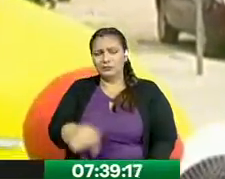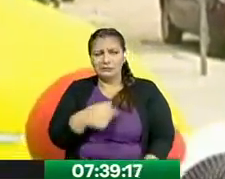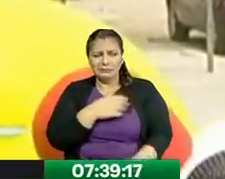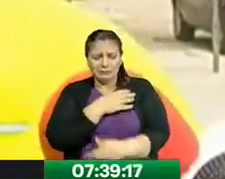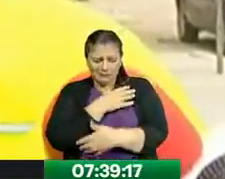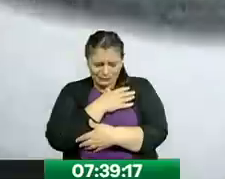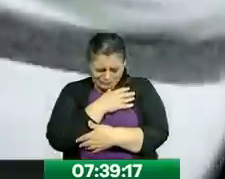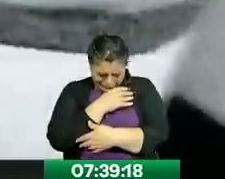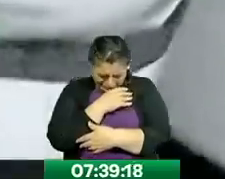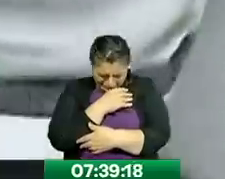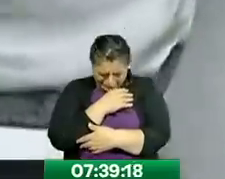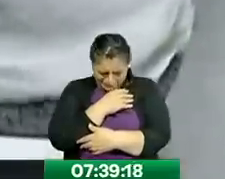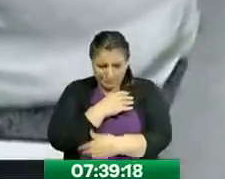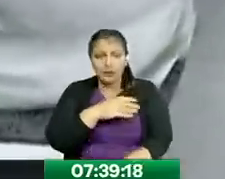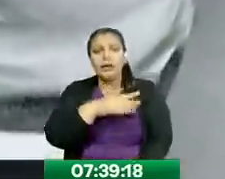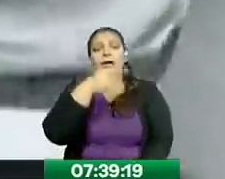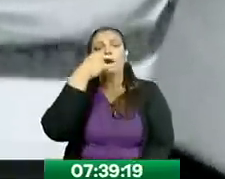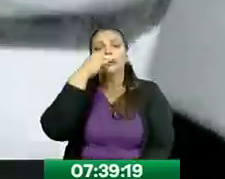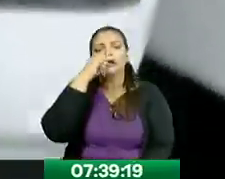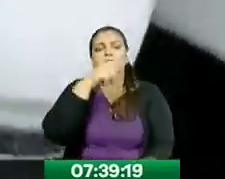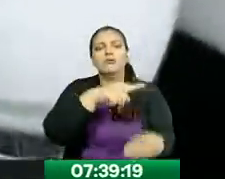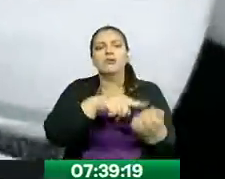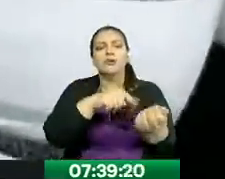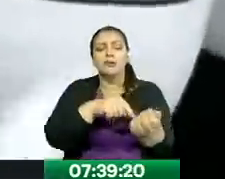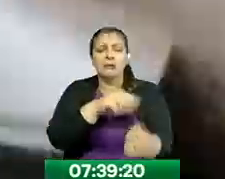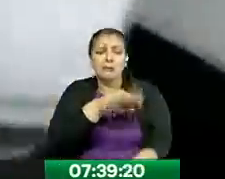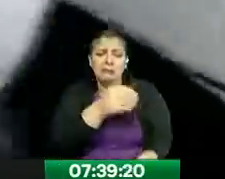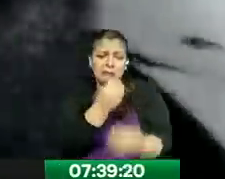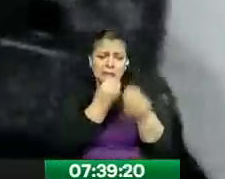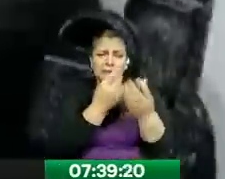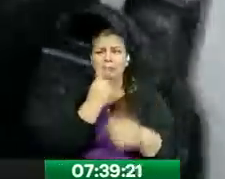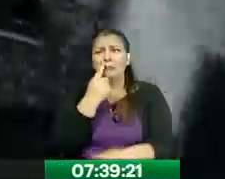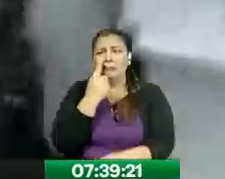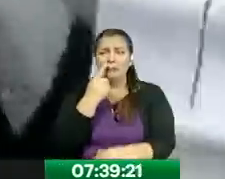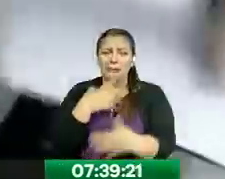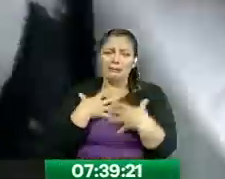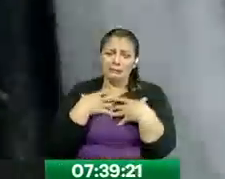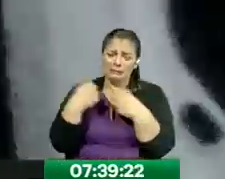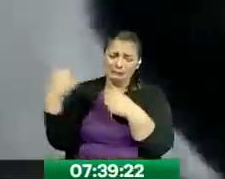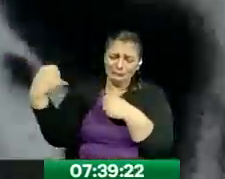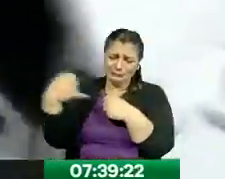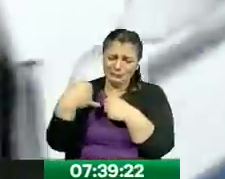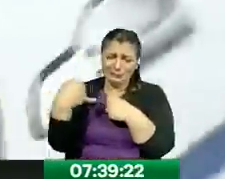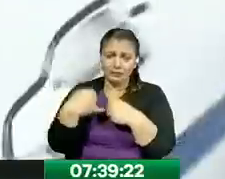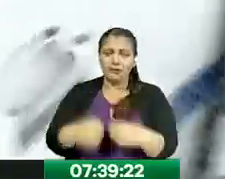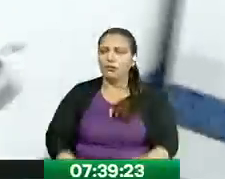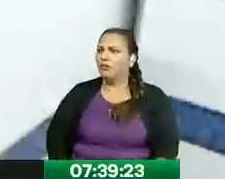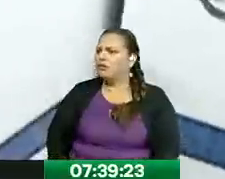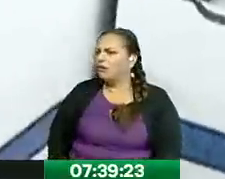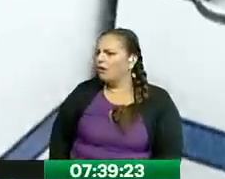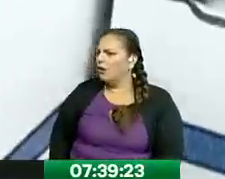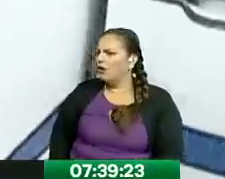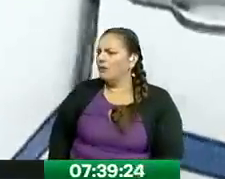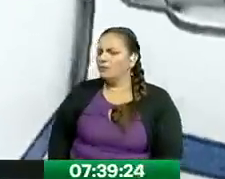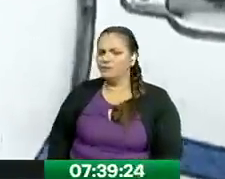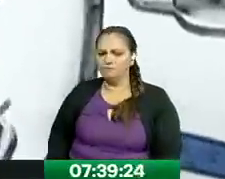911 y él le atan a la policía nacional fue detenido en el centro de durán tras una persecución policial que se percató de la presencia policial